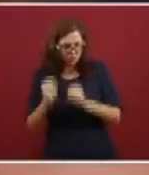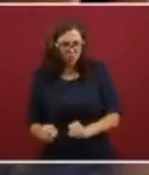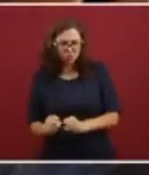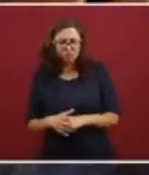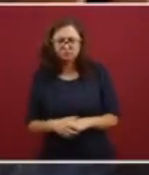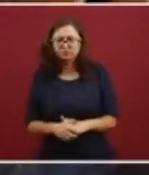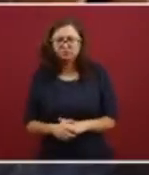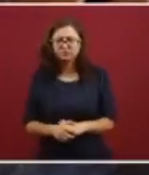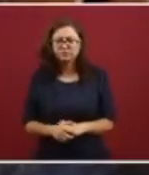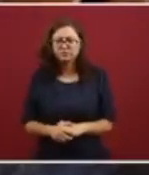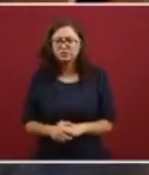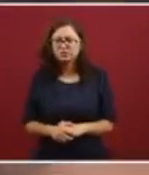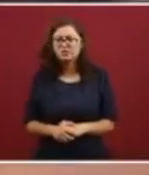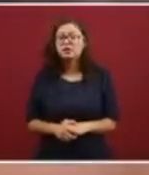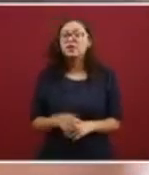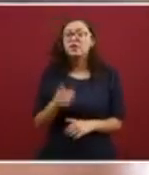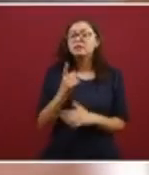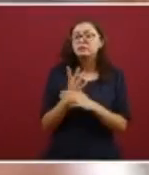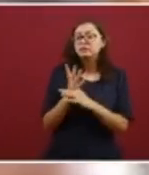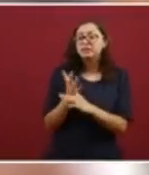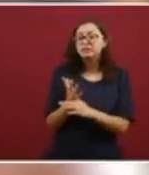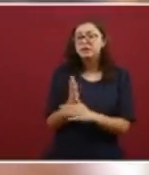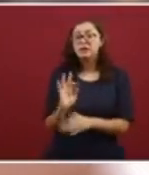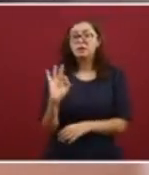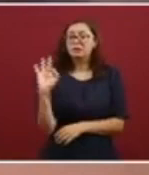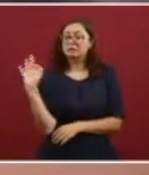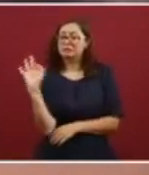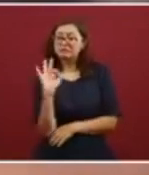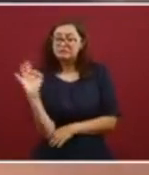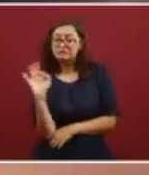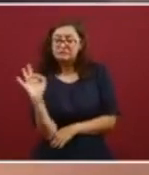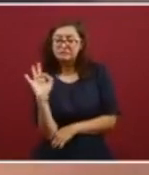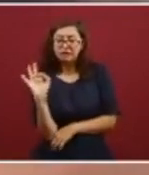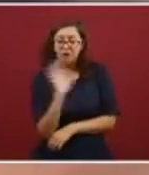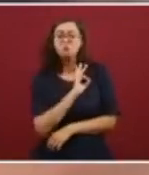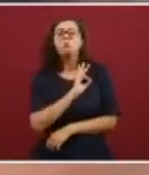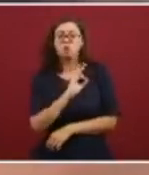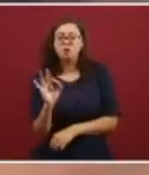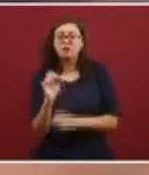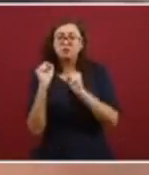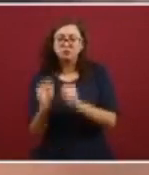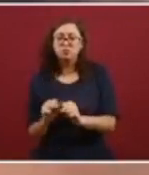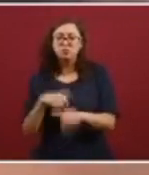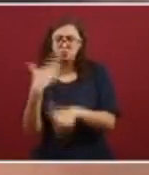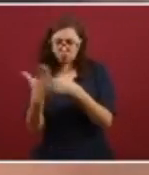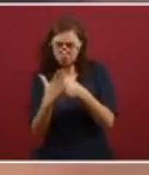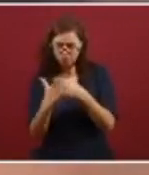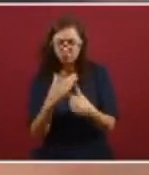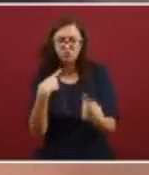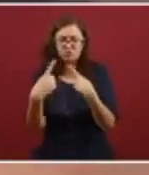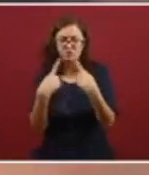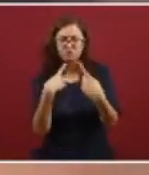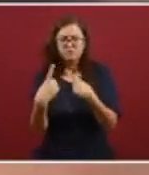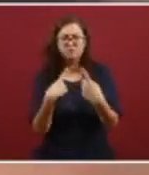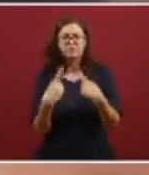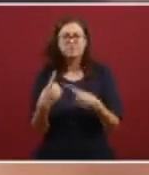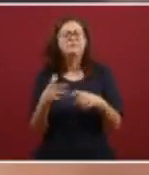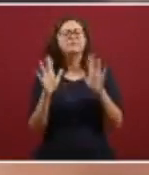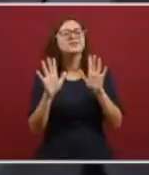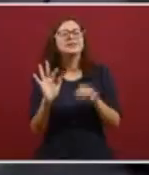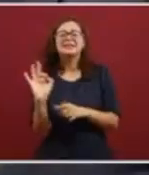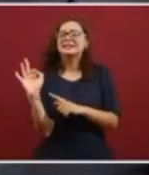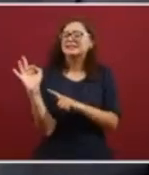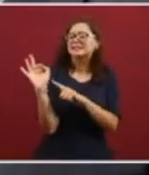dice? Es más probable que sí se impongan. Digo, probable, los aranceles, probable, probable. Y estaremos, o sea, hablando cuando estén impuestas las tarifas.